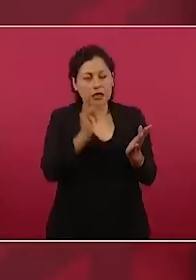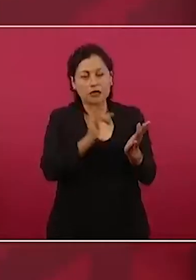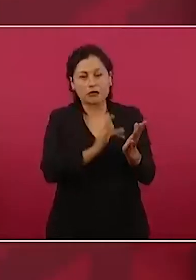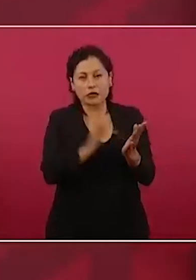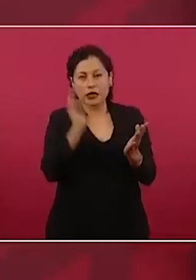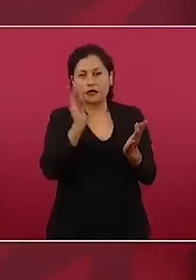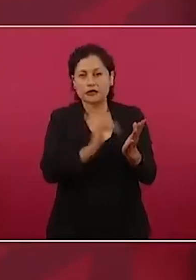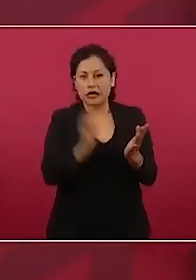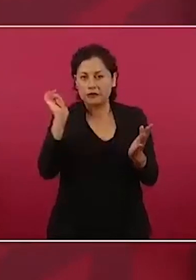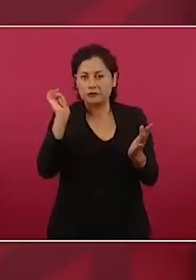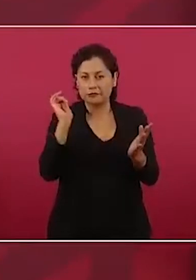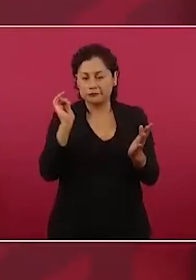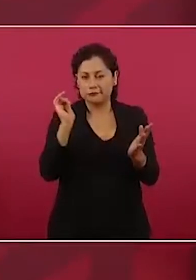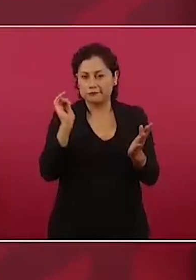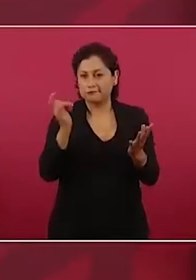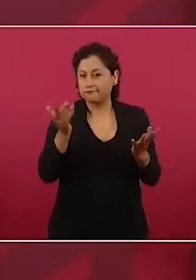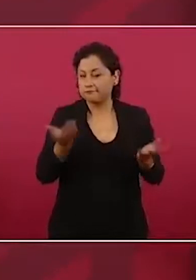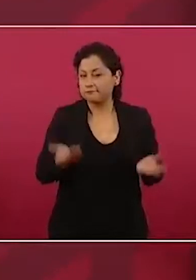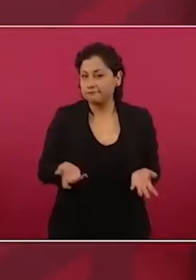entonces